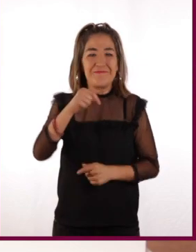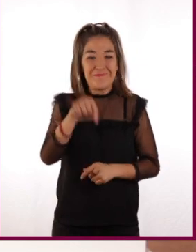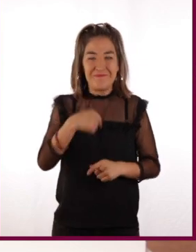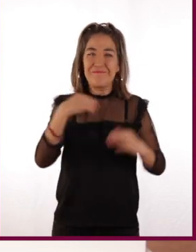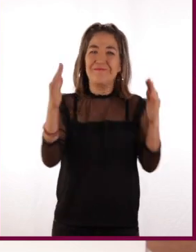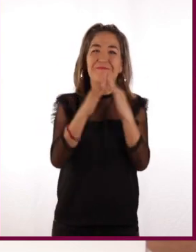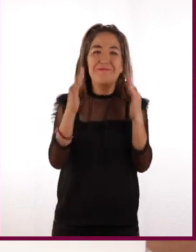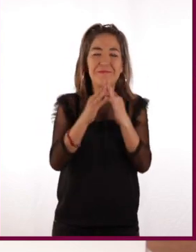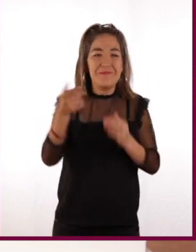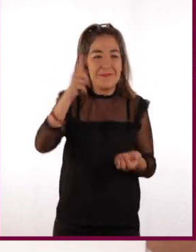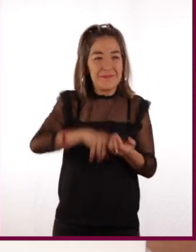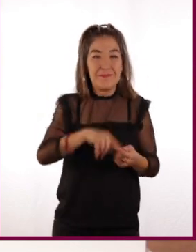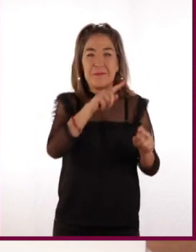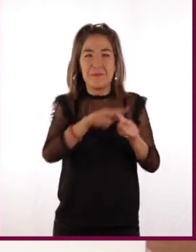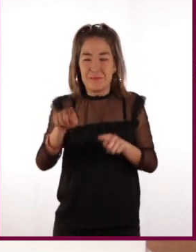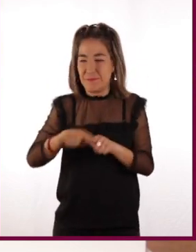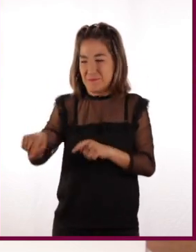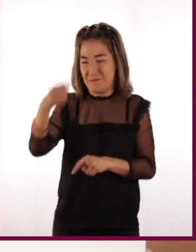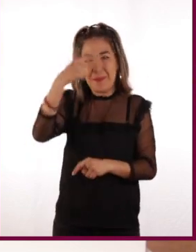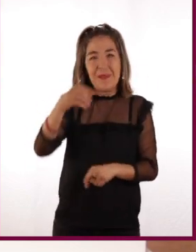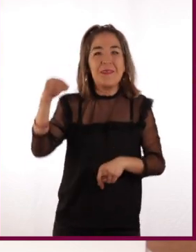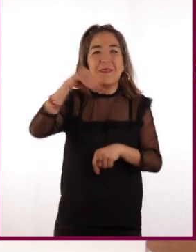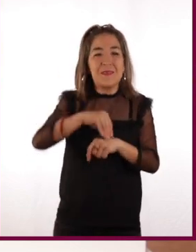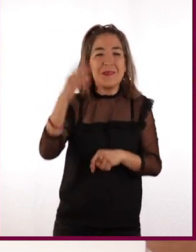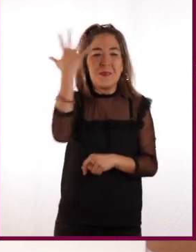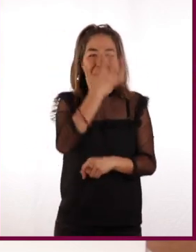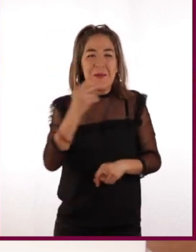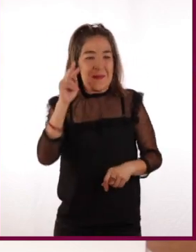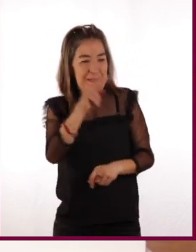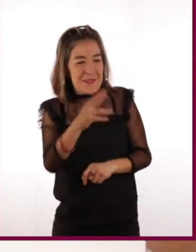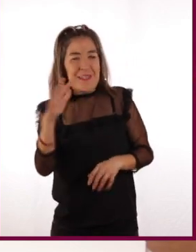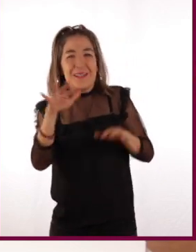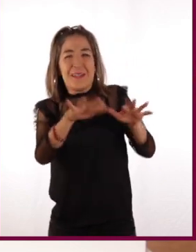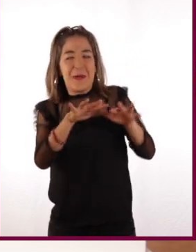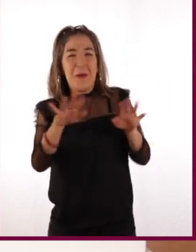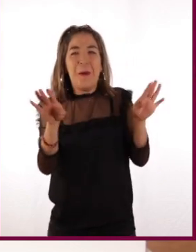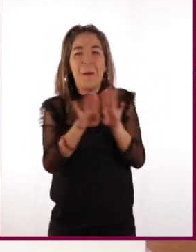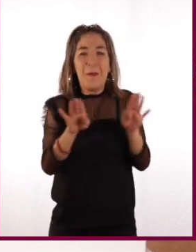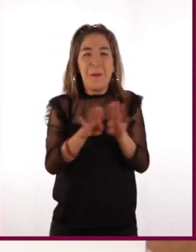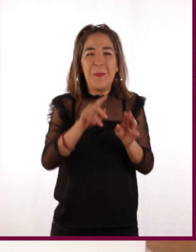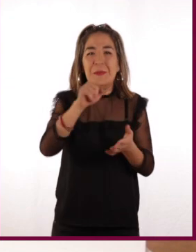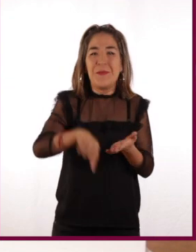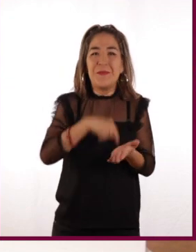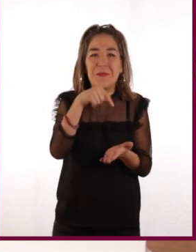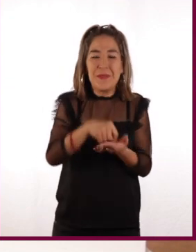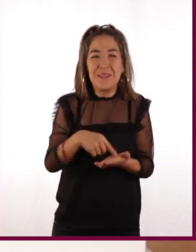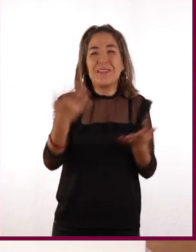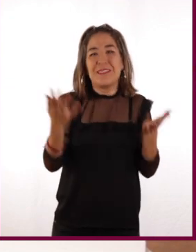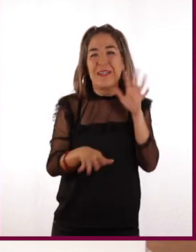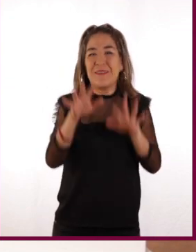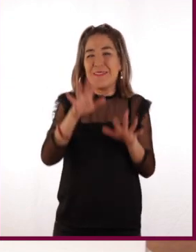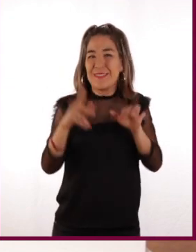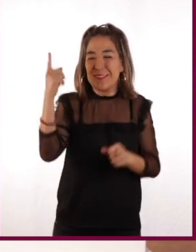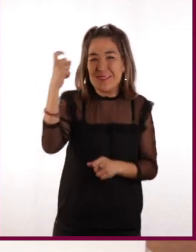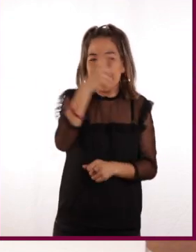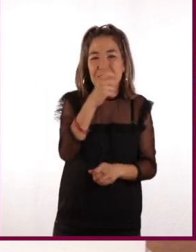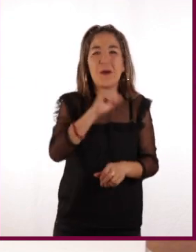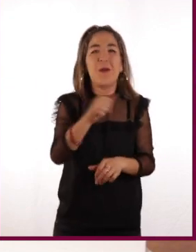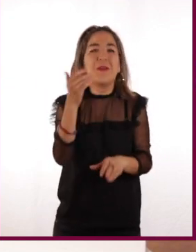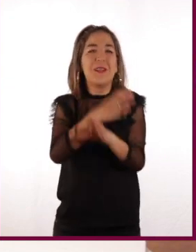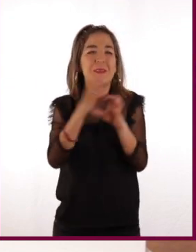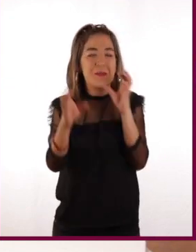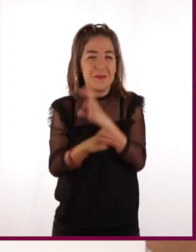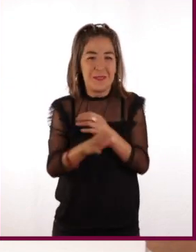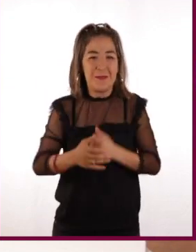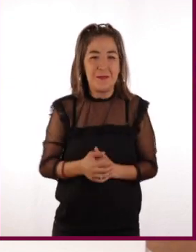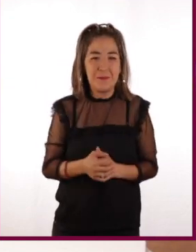gustosa de tener plantas en mi casa porque además son un gran elemento decorativo. Le dan esa sensación de belleza y estética que difícilmente se